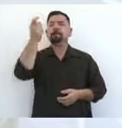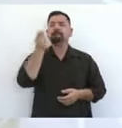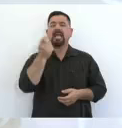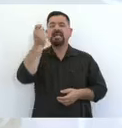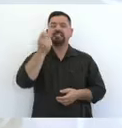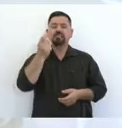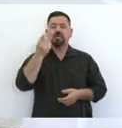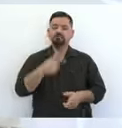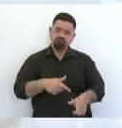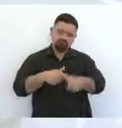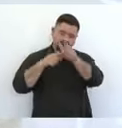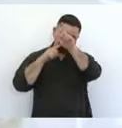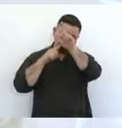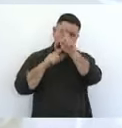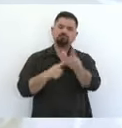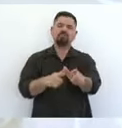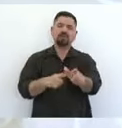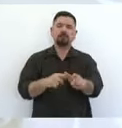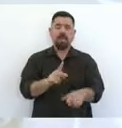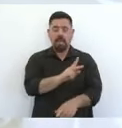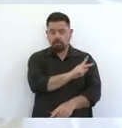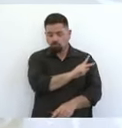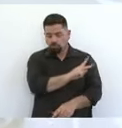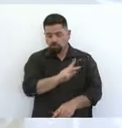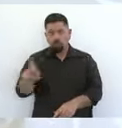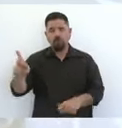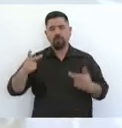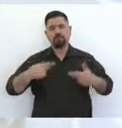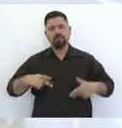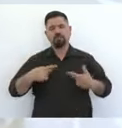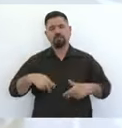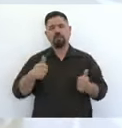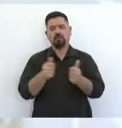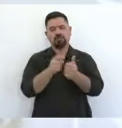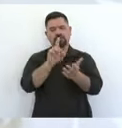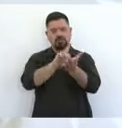universal para todos los discapacitados.